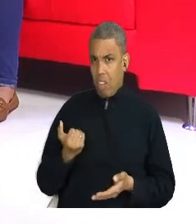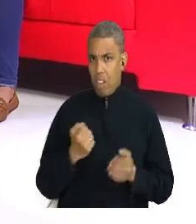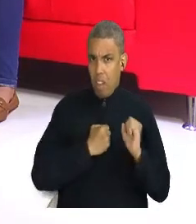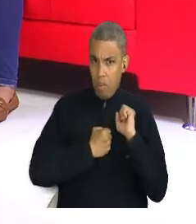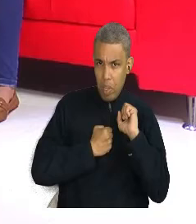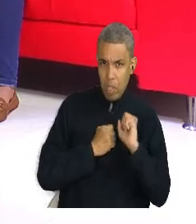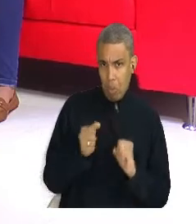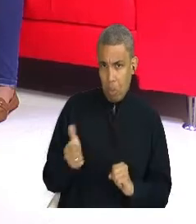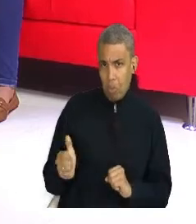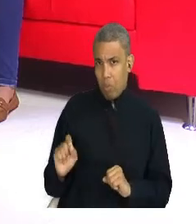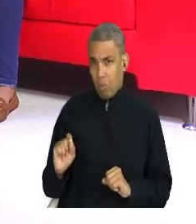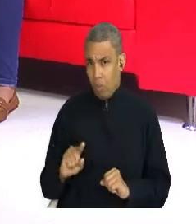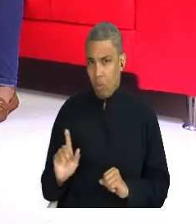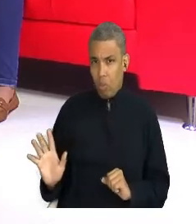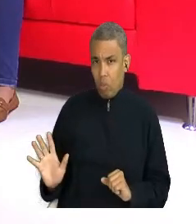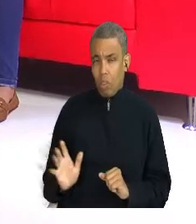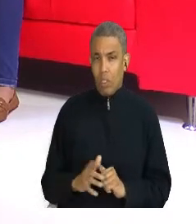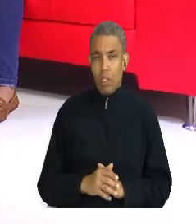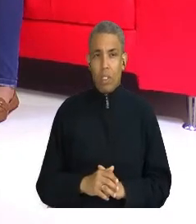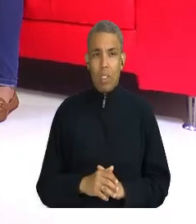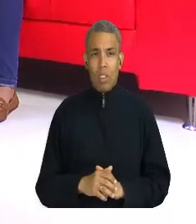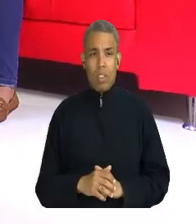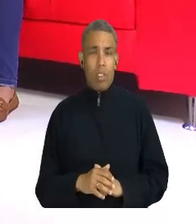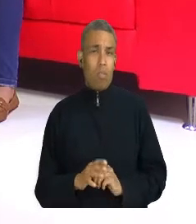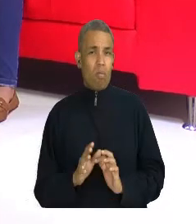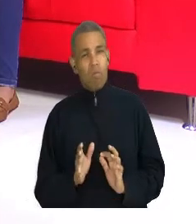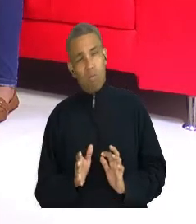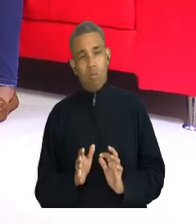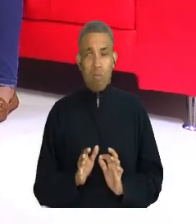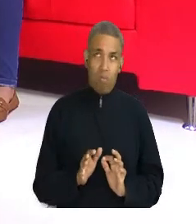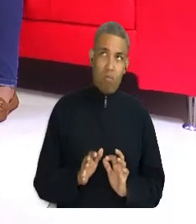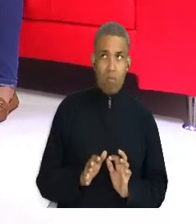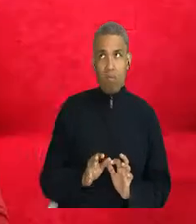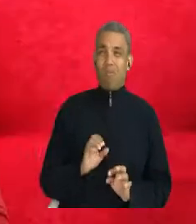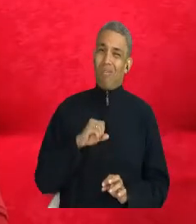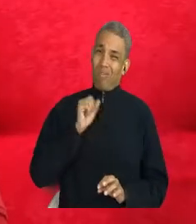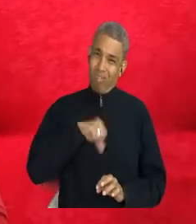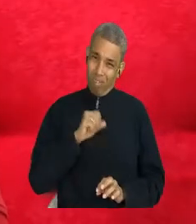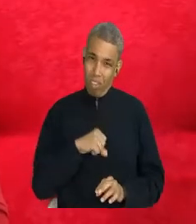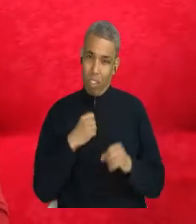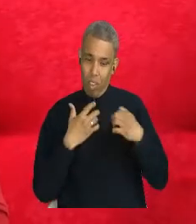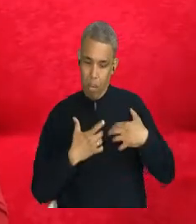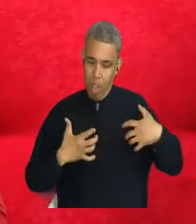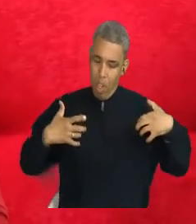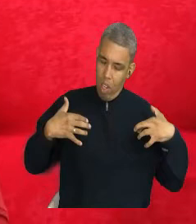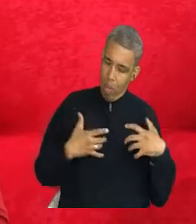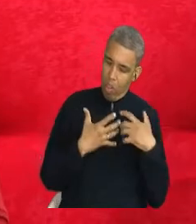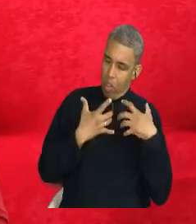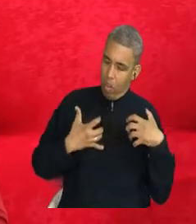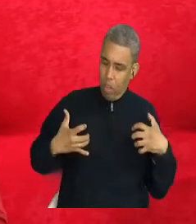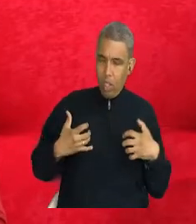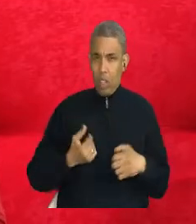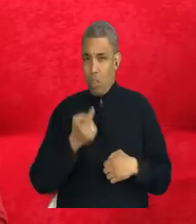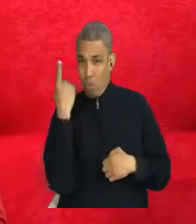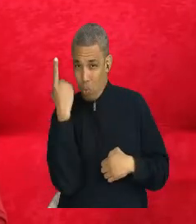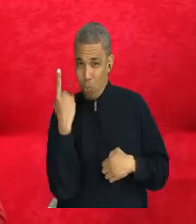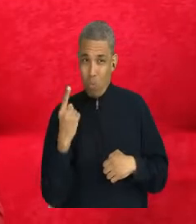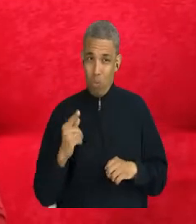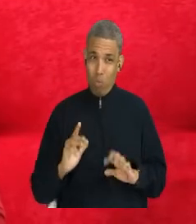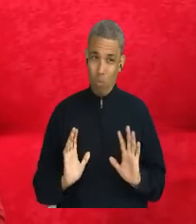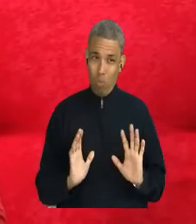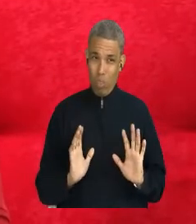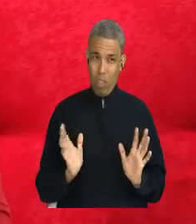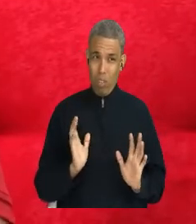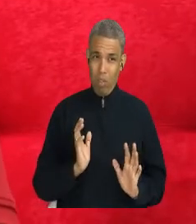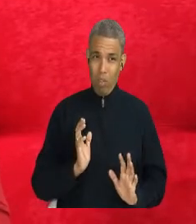En el... ¿Ya como proyección musical? Sí, o sea, he tenido como las ganas de... Porque bueno, yo digo que un músico completo es el que